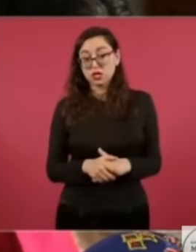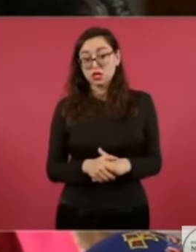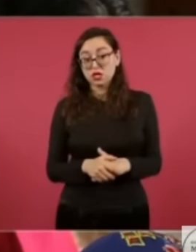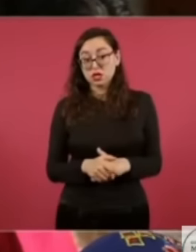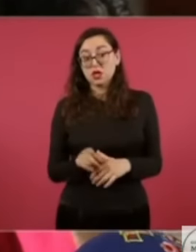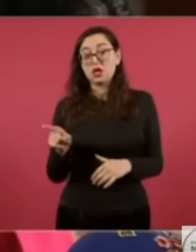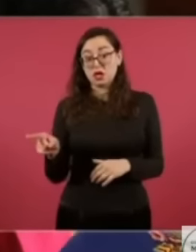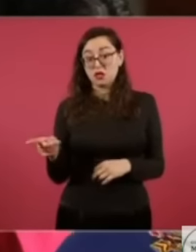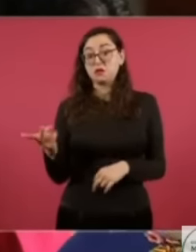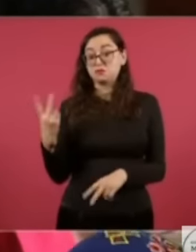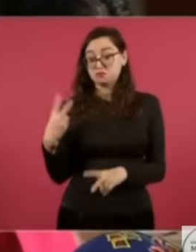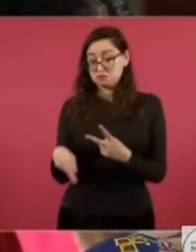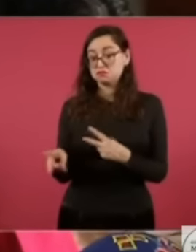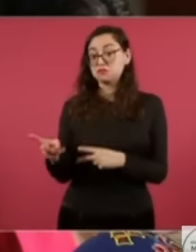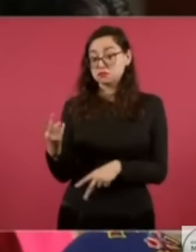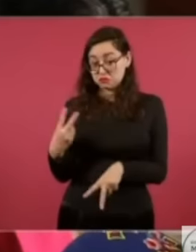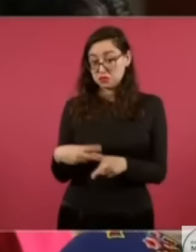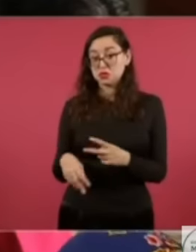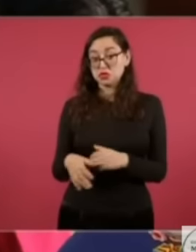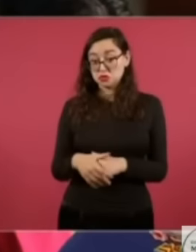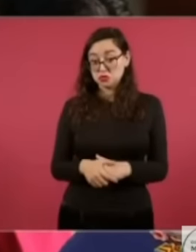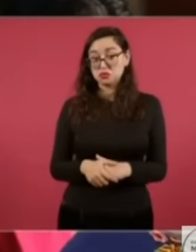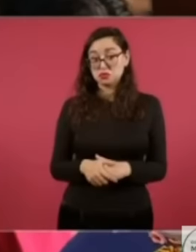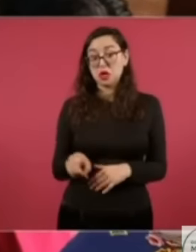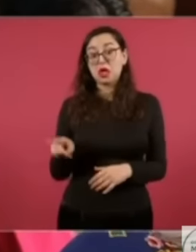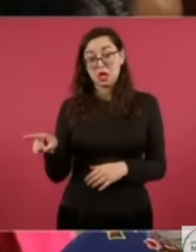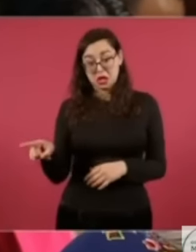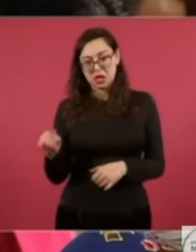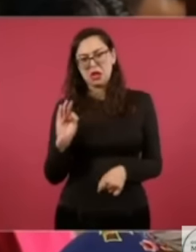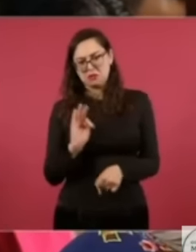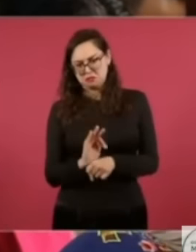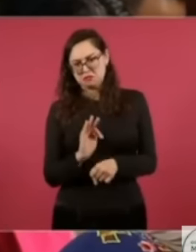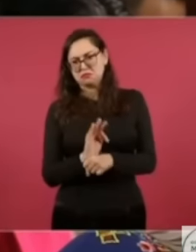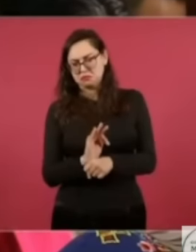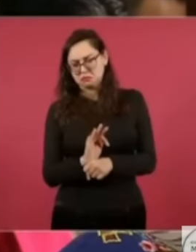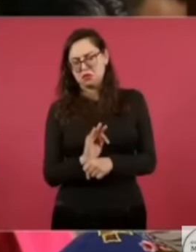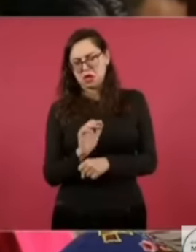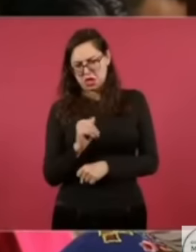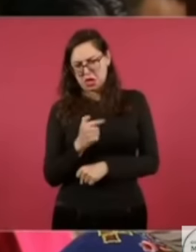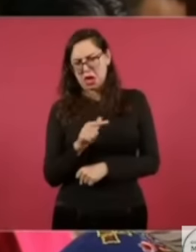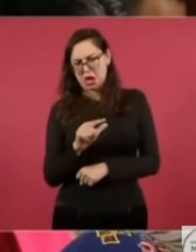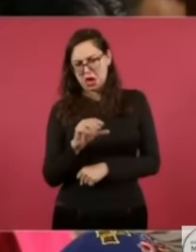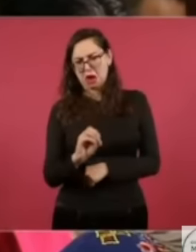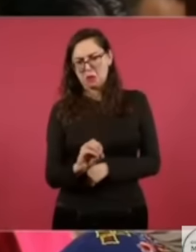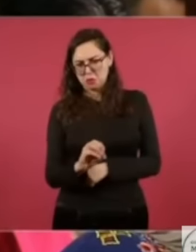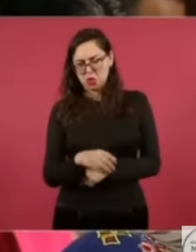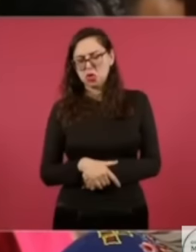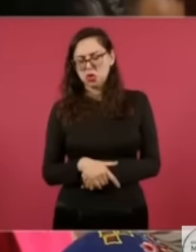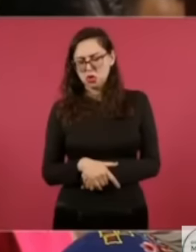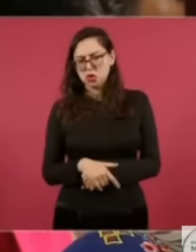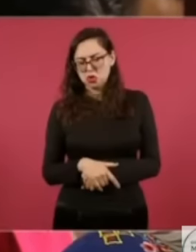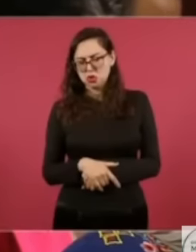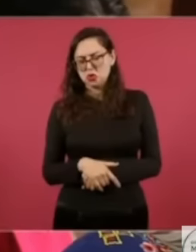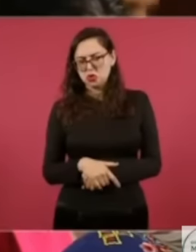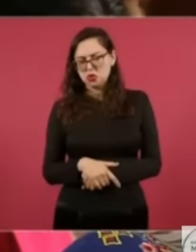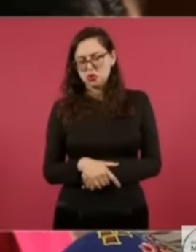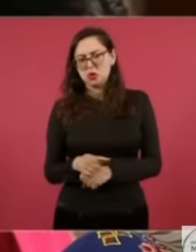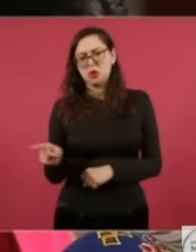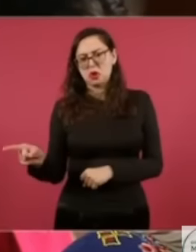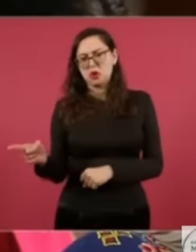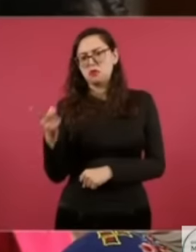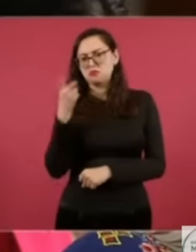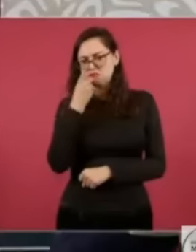demás reporteros. Si no se han dado cuenta, el reportero que está al lado de ella ya está más que dormido de tanta barbaridad que